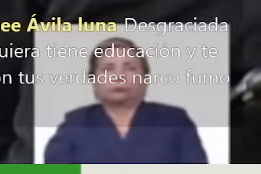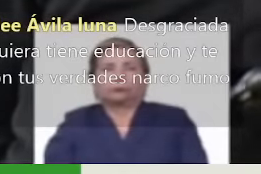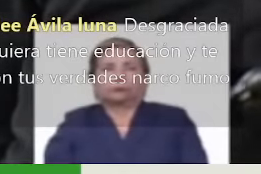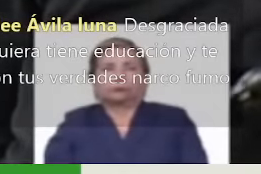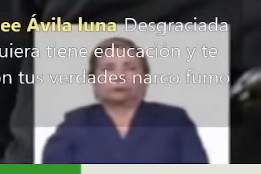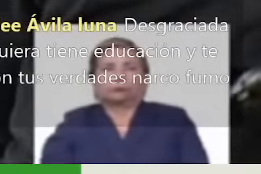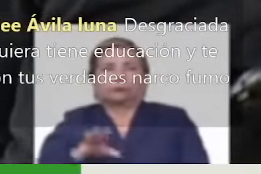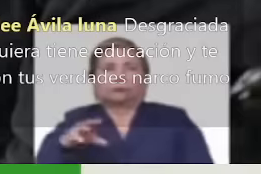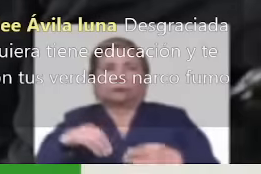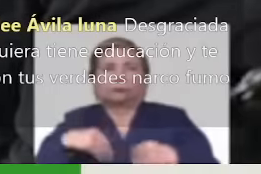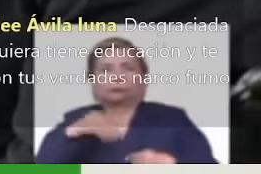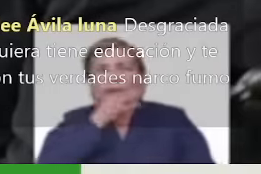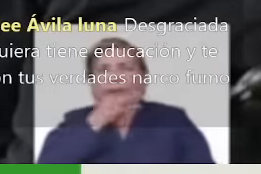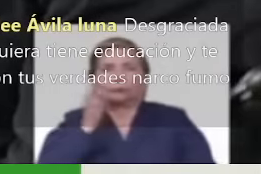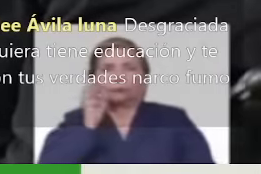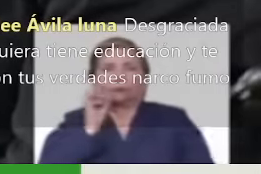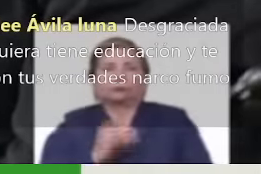Someto a guardar silencio.